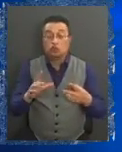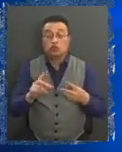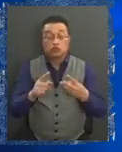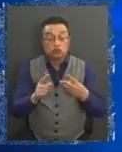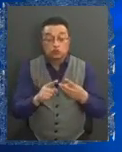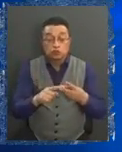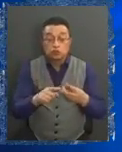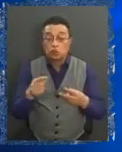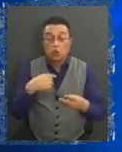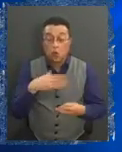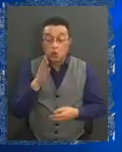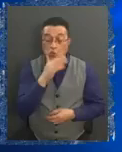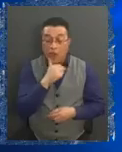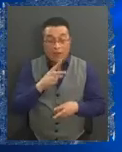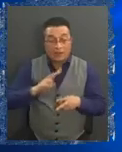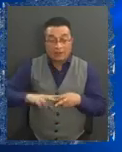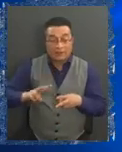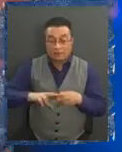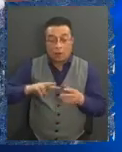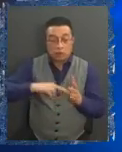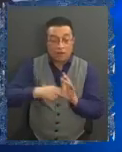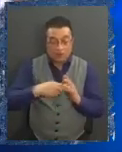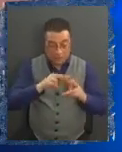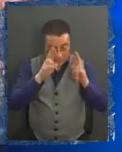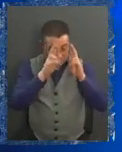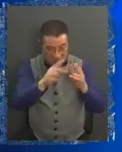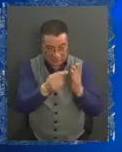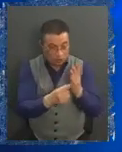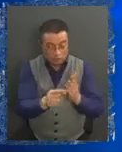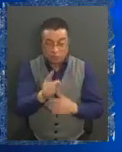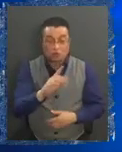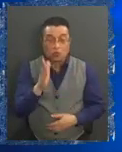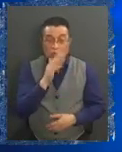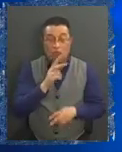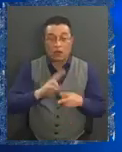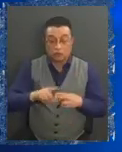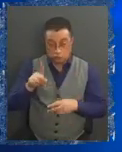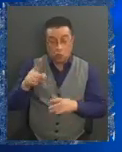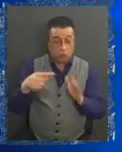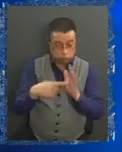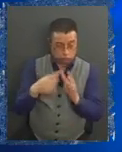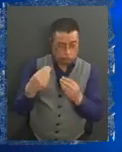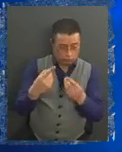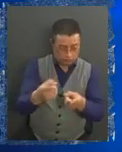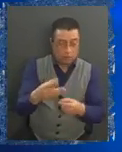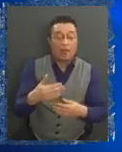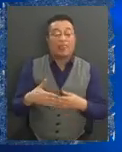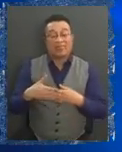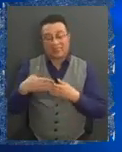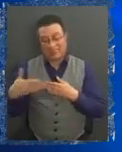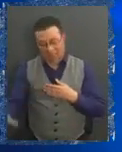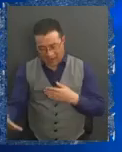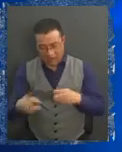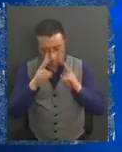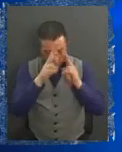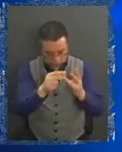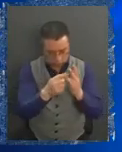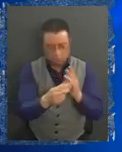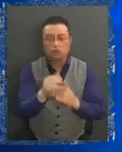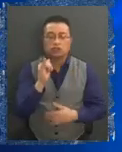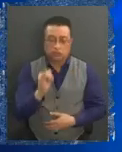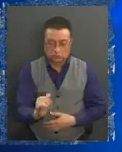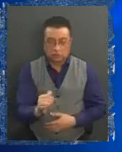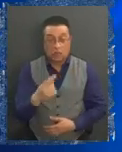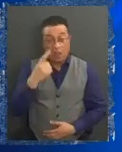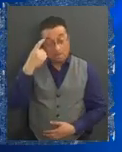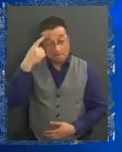estamos resolviendo el problema del reconocimiento. Francisco tiene un punto, llegamos tarde al reconocimiento, pero la pregunta es si